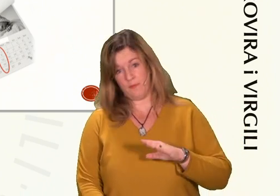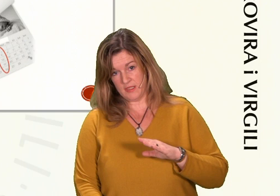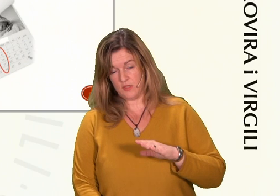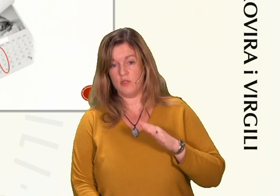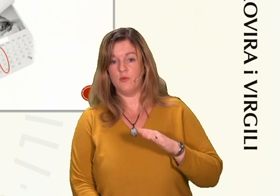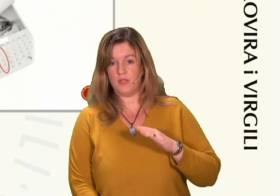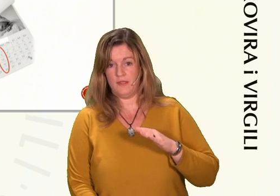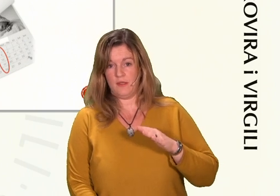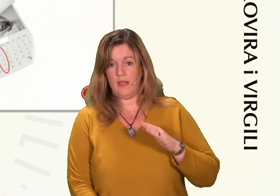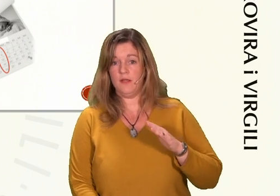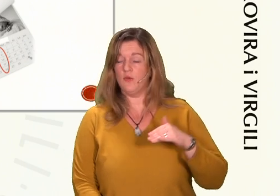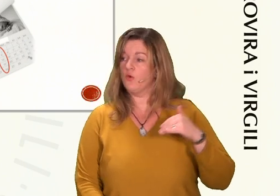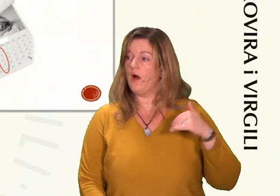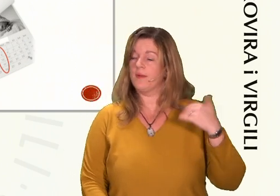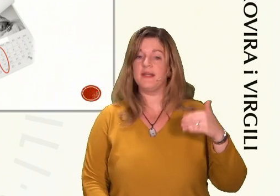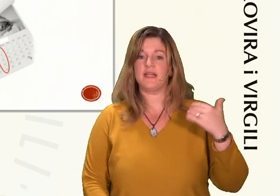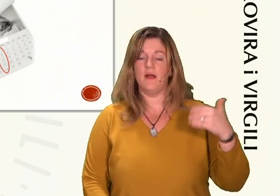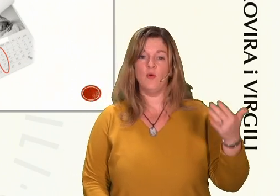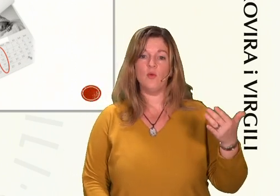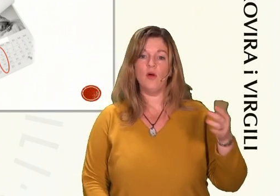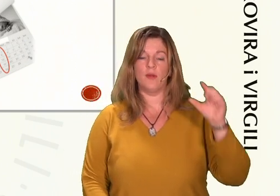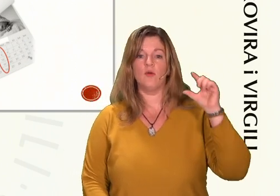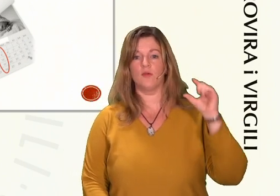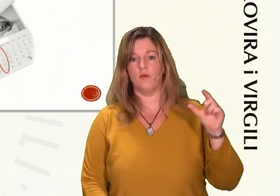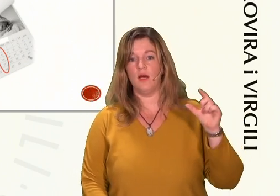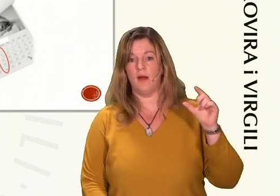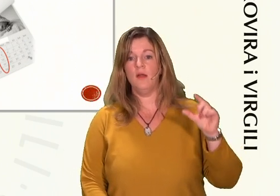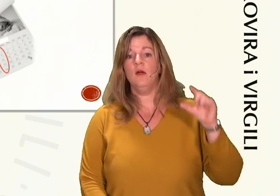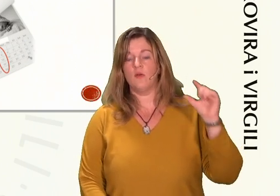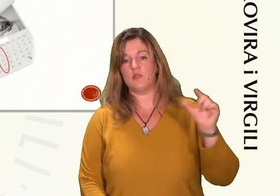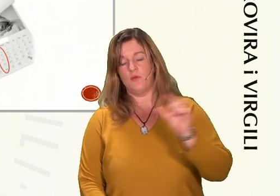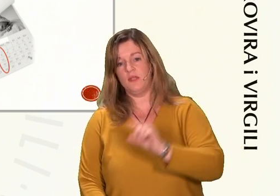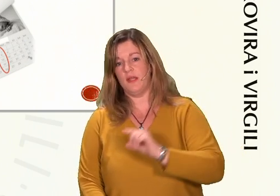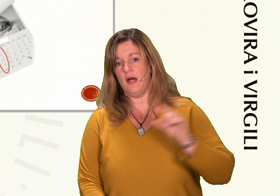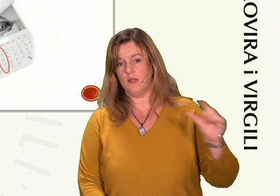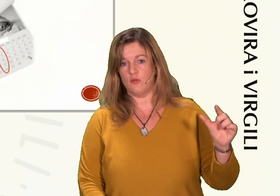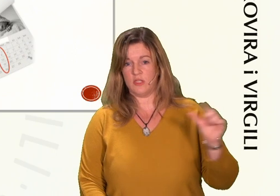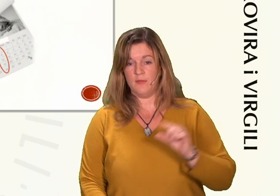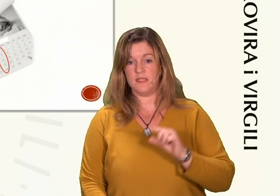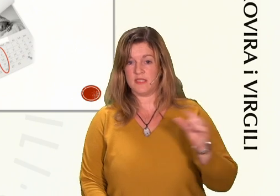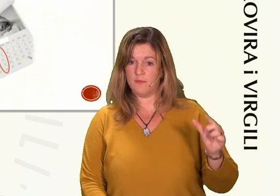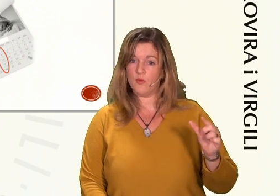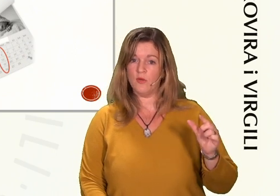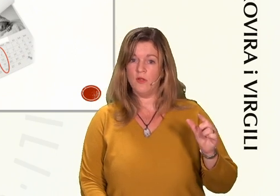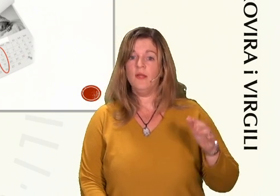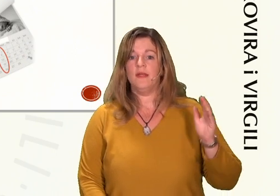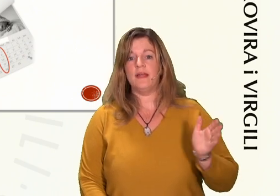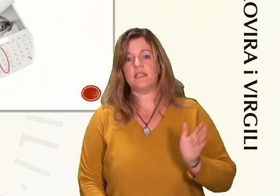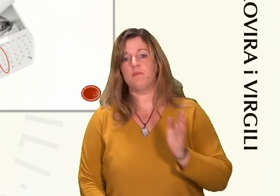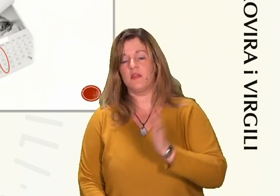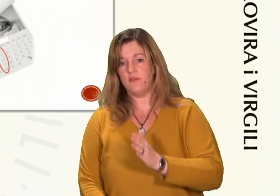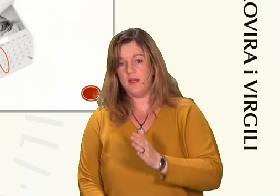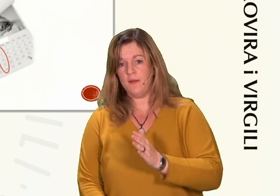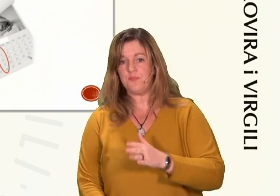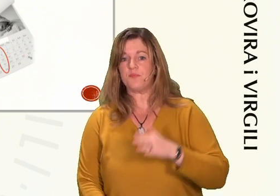los temas, esto es importante, ¿vale? Cuando abráis cada módulo habrá un cronograma correspondiente a los temas de ese módulo y ahí